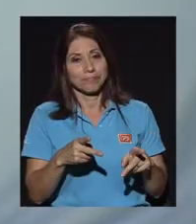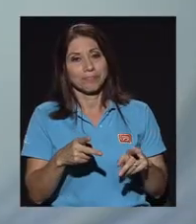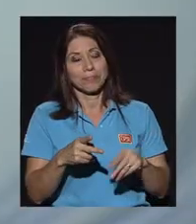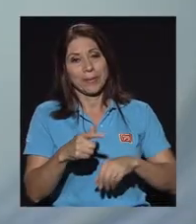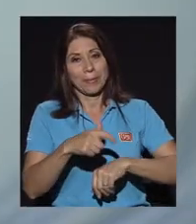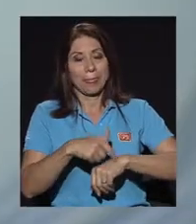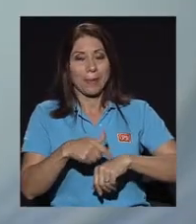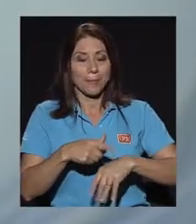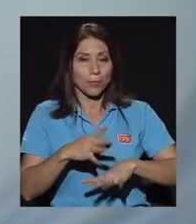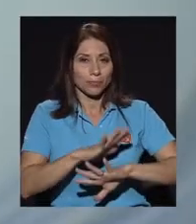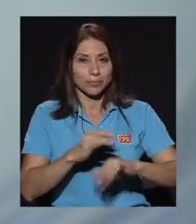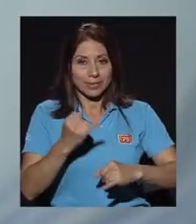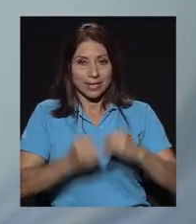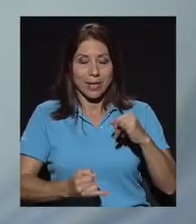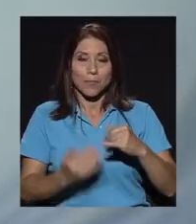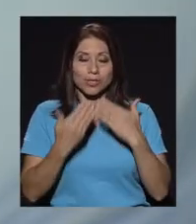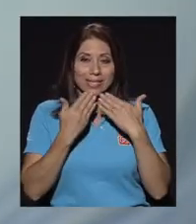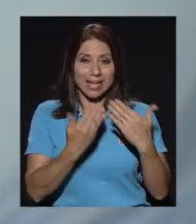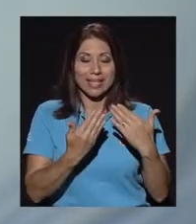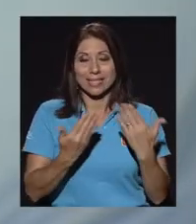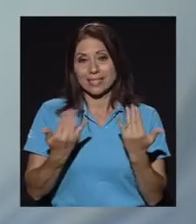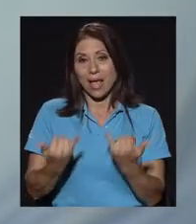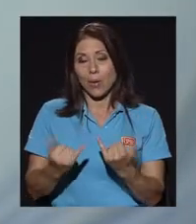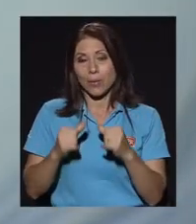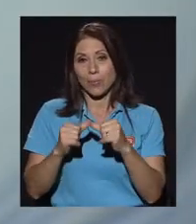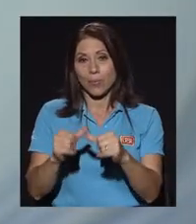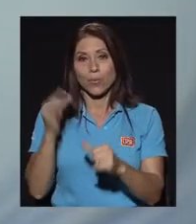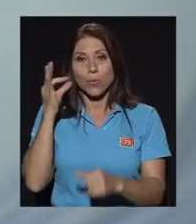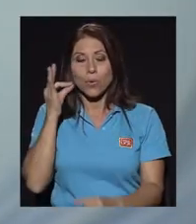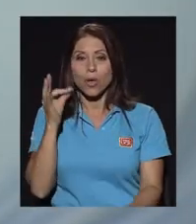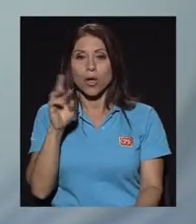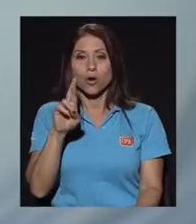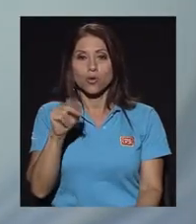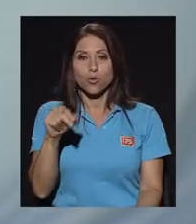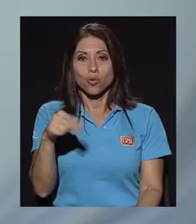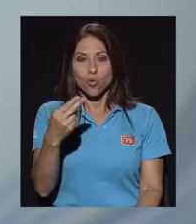Muchas gracias, don Guillermo. Doña Ruth Pearson.